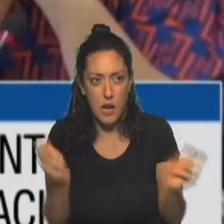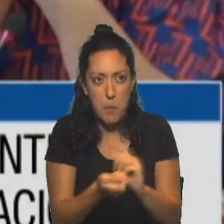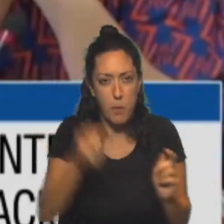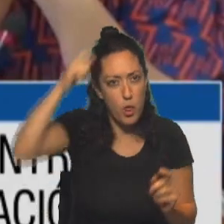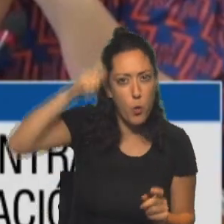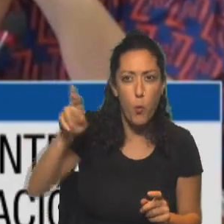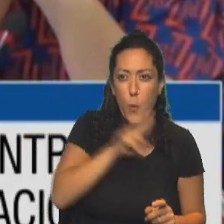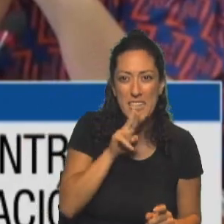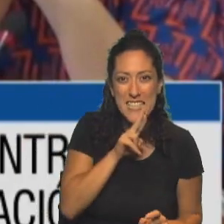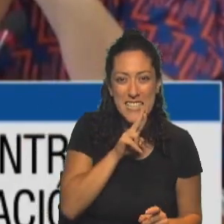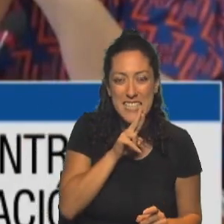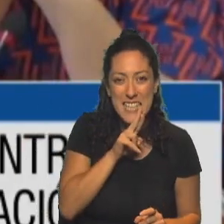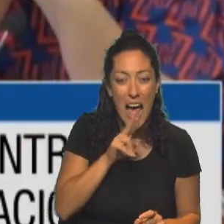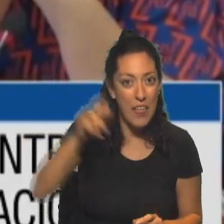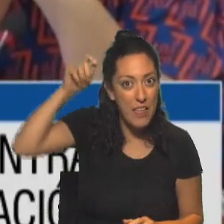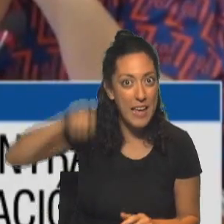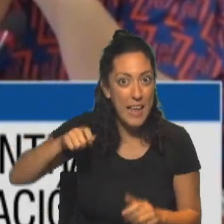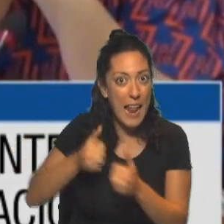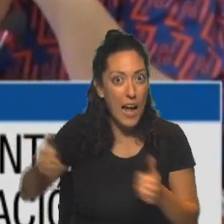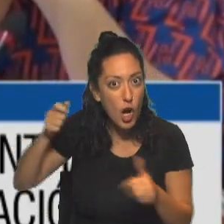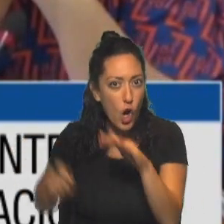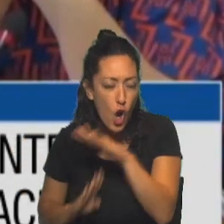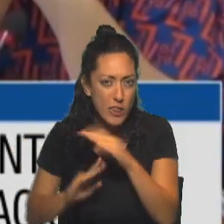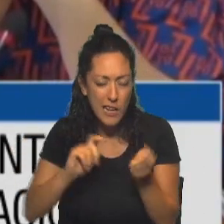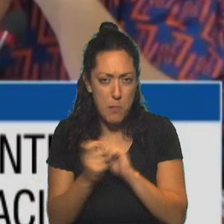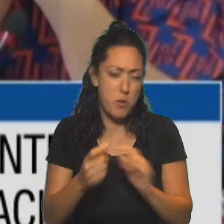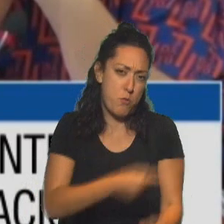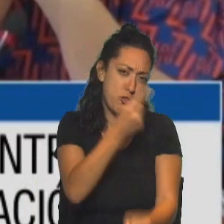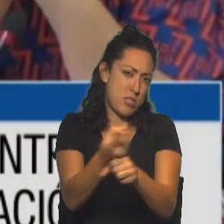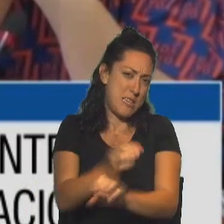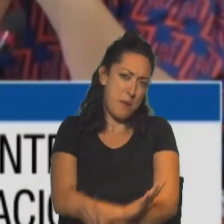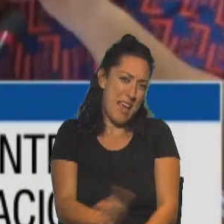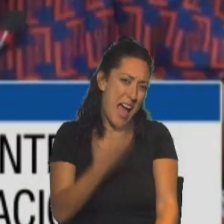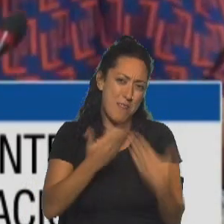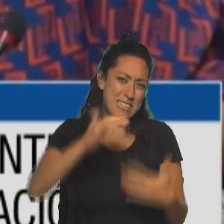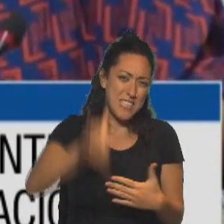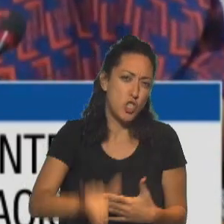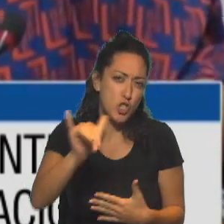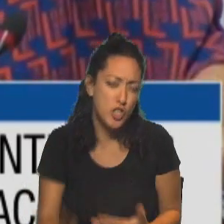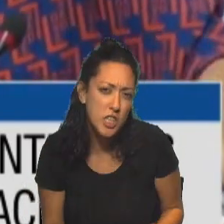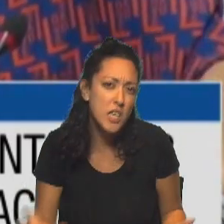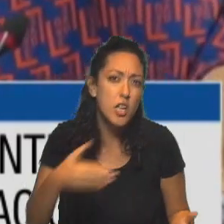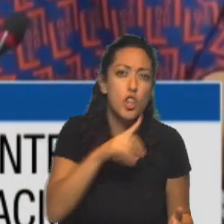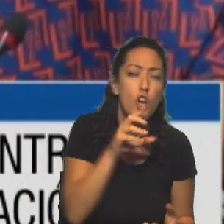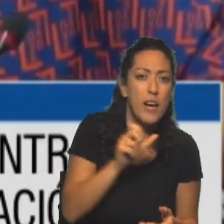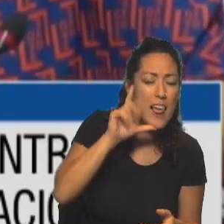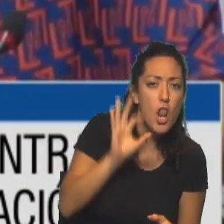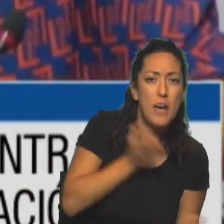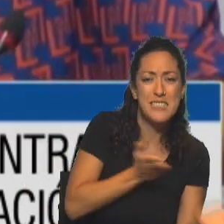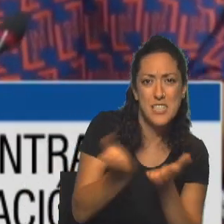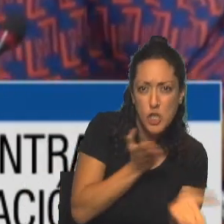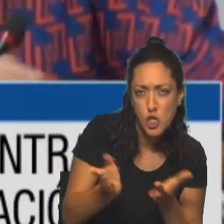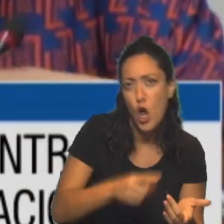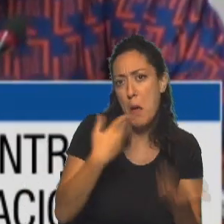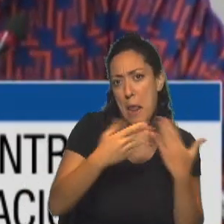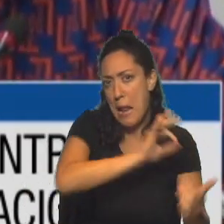de la Corte, es inverosímil. Ni con el presidente, ni con José María Torello, que era el asesor, el